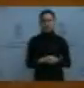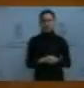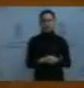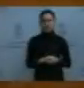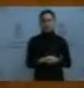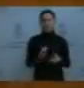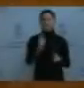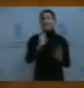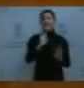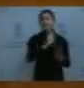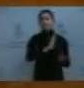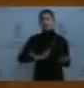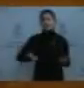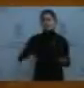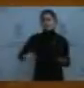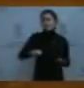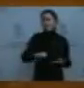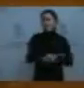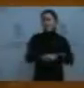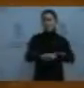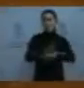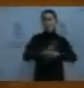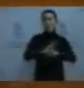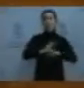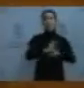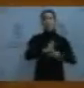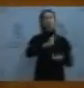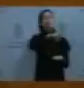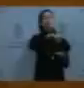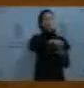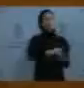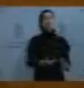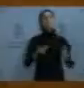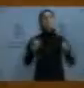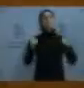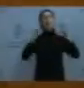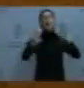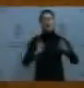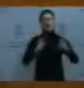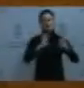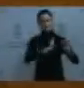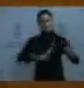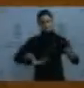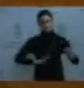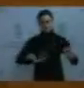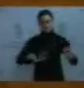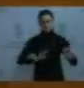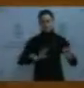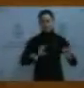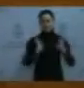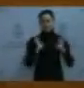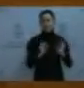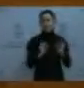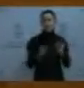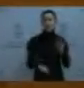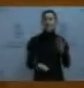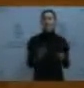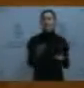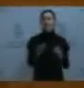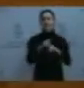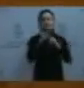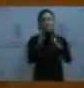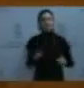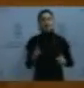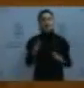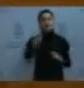este Gobierno y esta consejería tengan responsabilidades. Y, hombre, los resultados de una evaluación internacional como